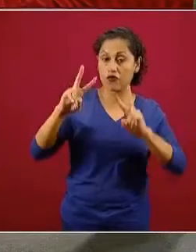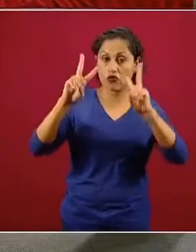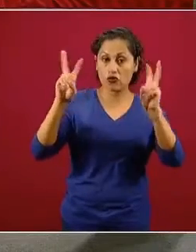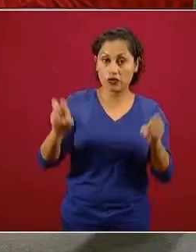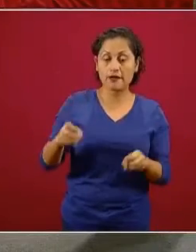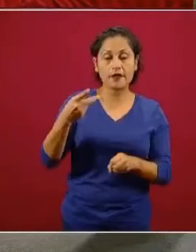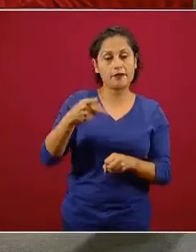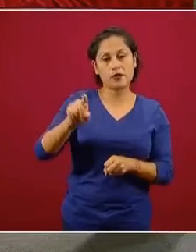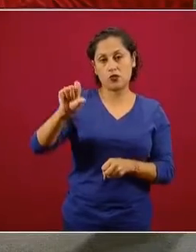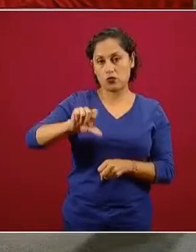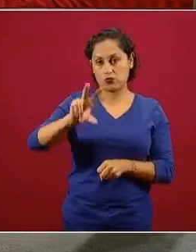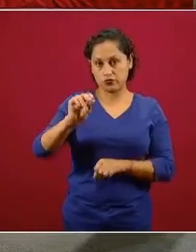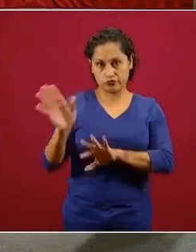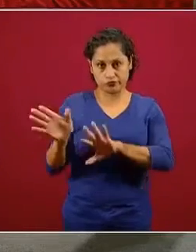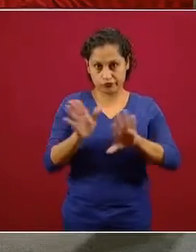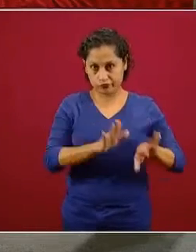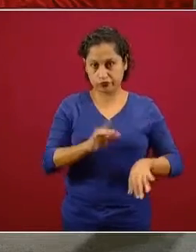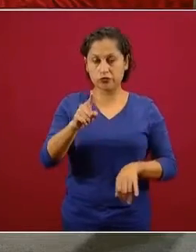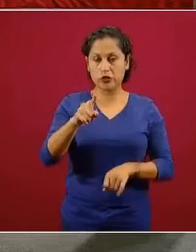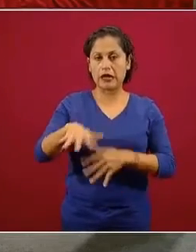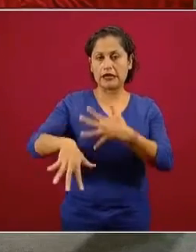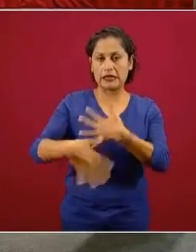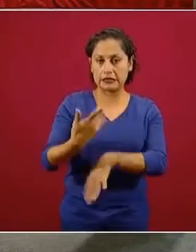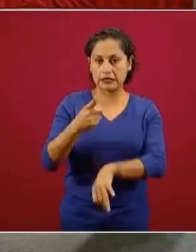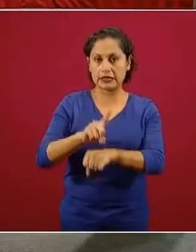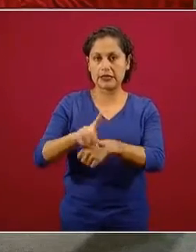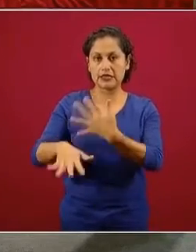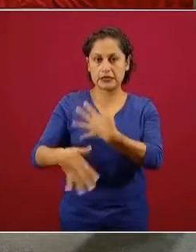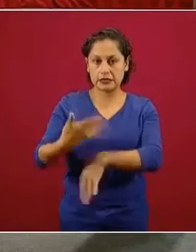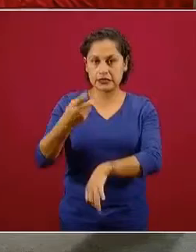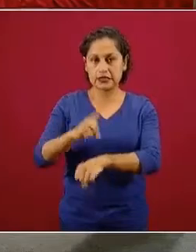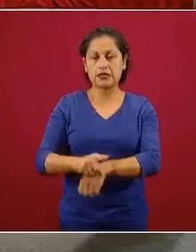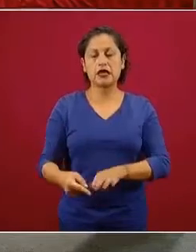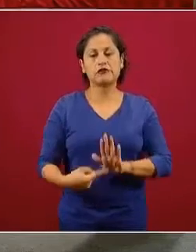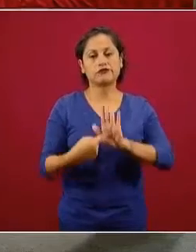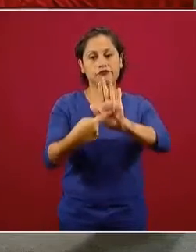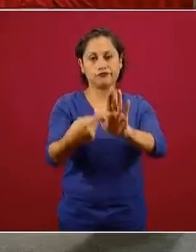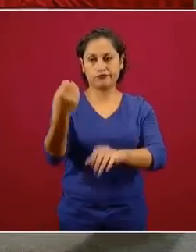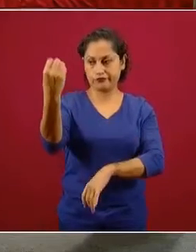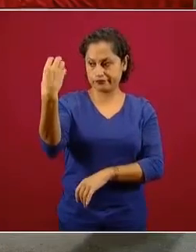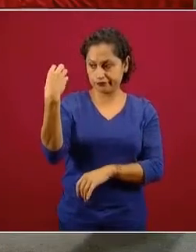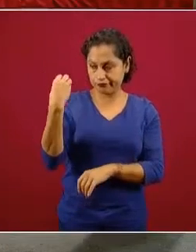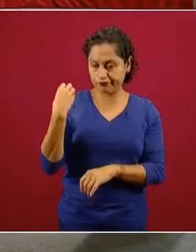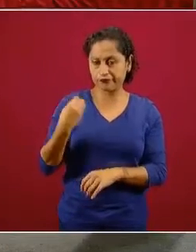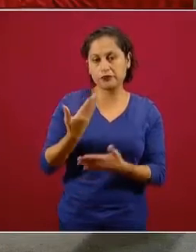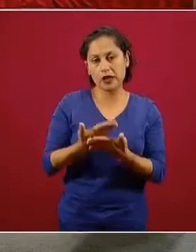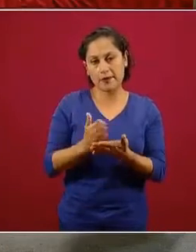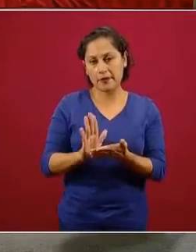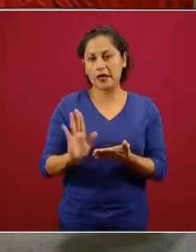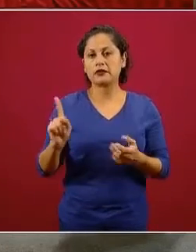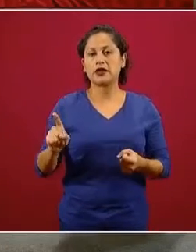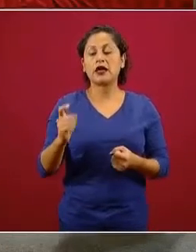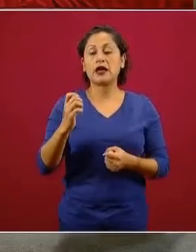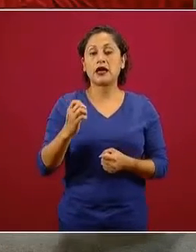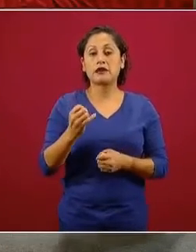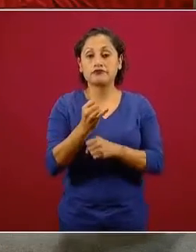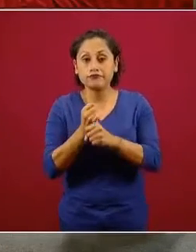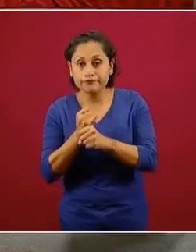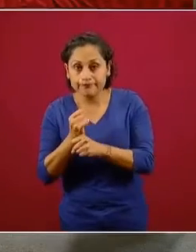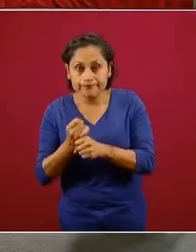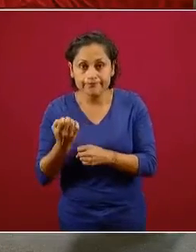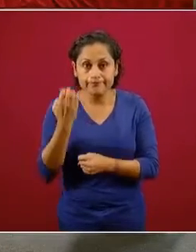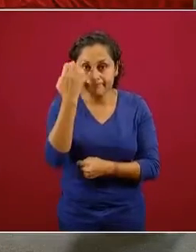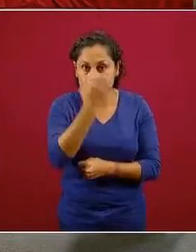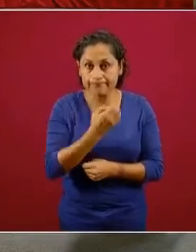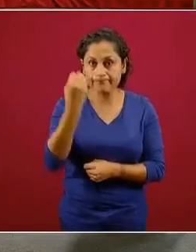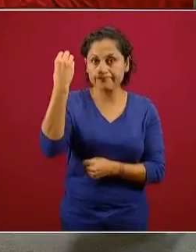estará presentando públicamente cada 15 días, independientemente de que hacemos la evaluación todas las semanas. La siguiente.